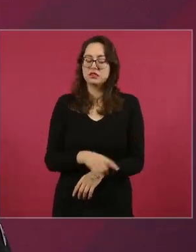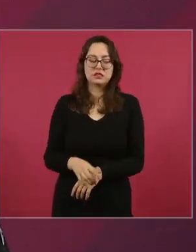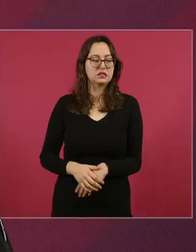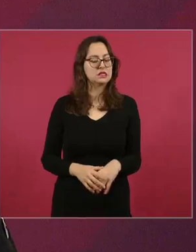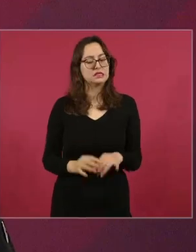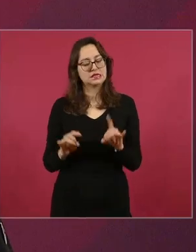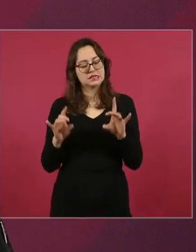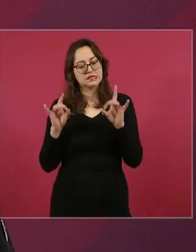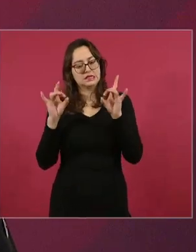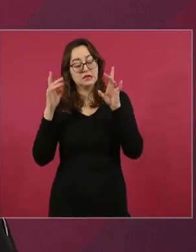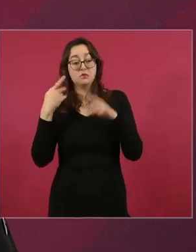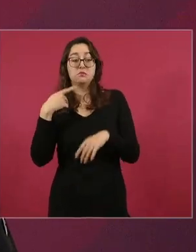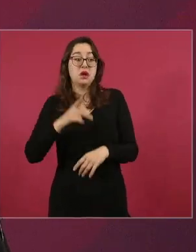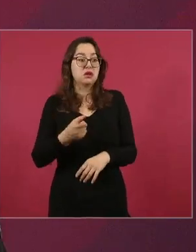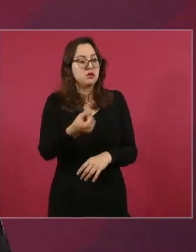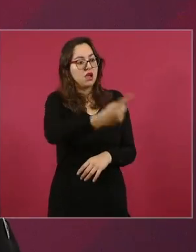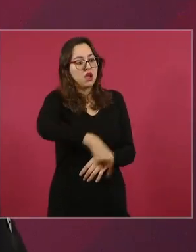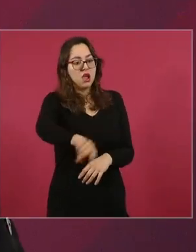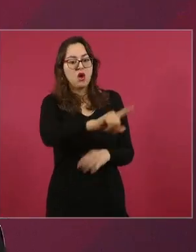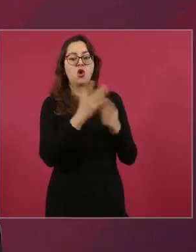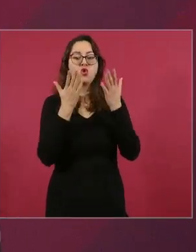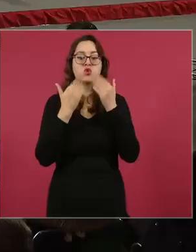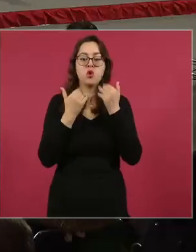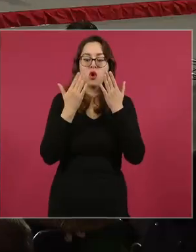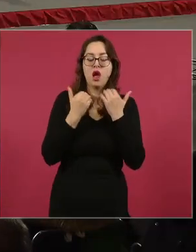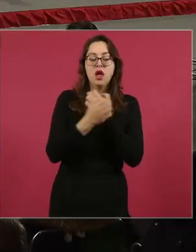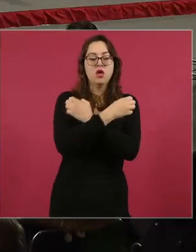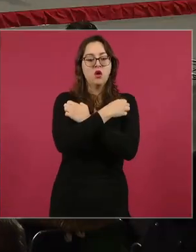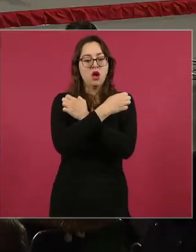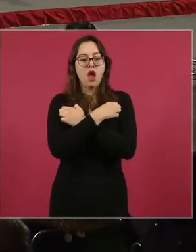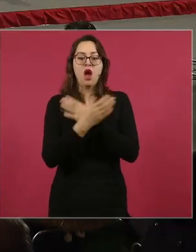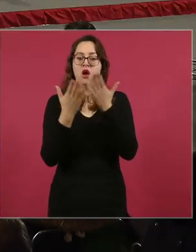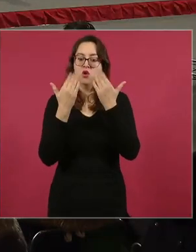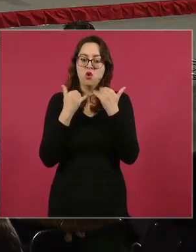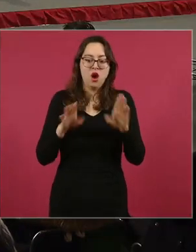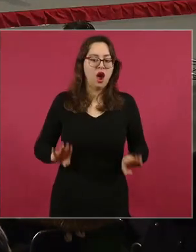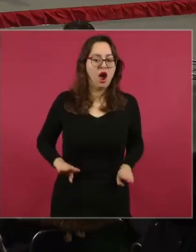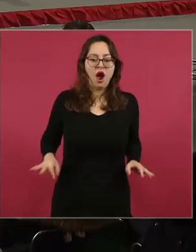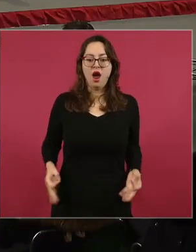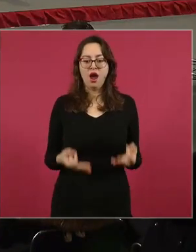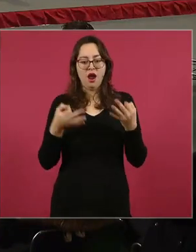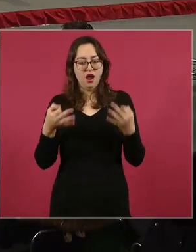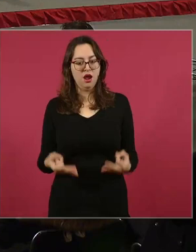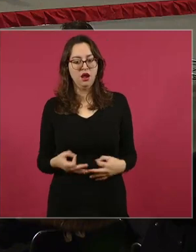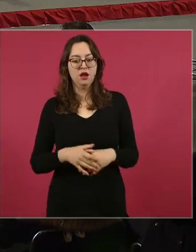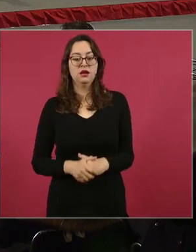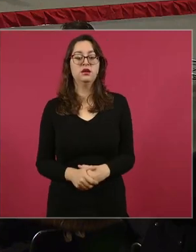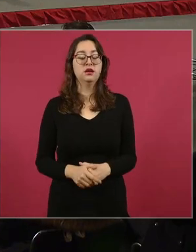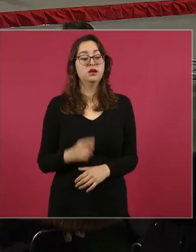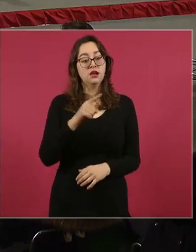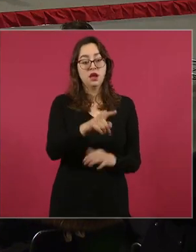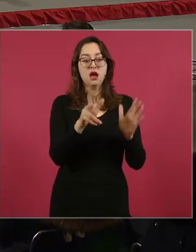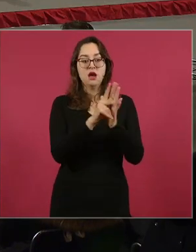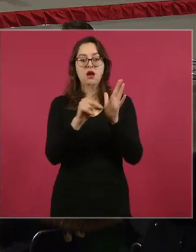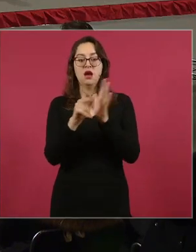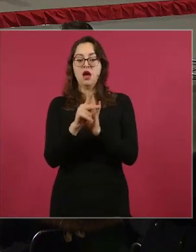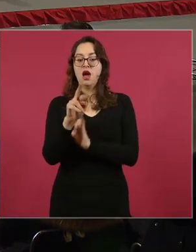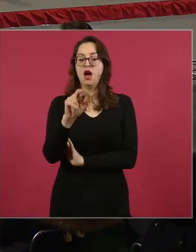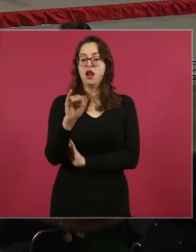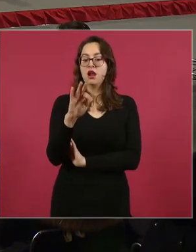escrúpulos. Entonces, vamos a presentar la campaña de mentiras. Reforma miente sobre cifra